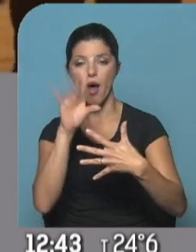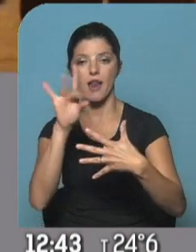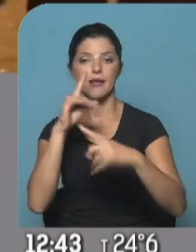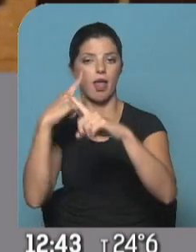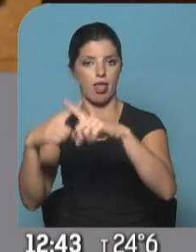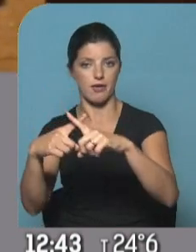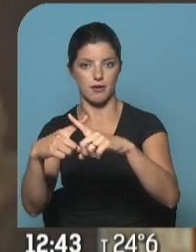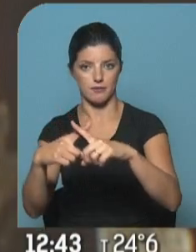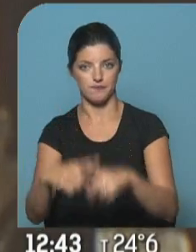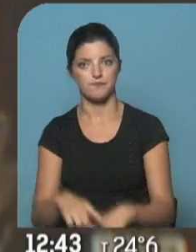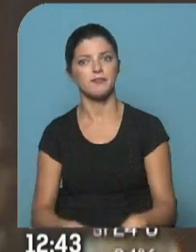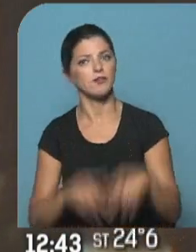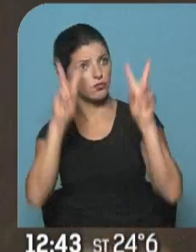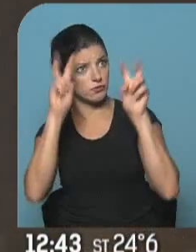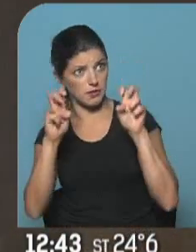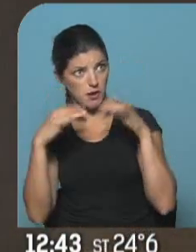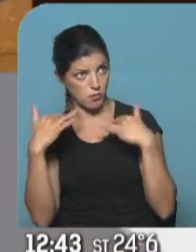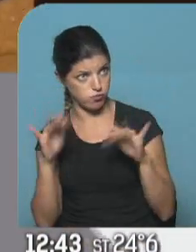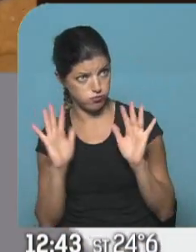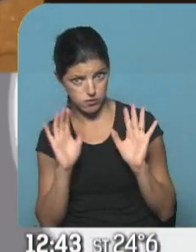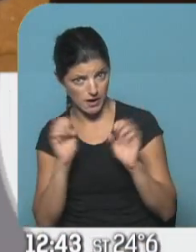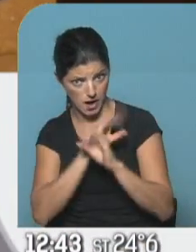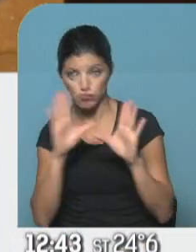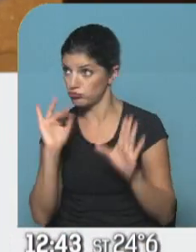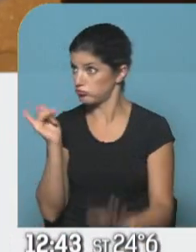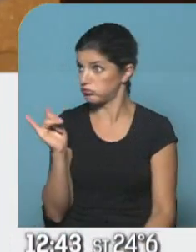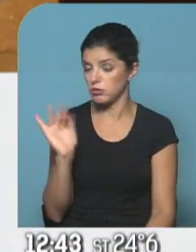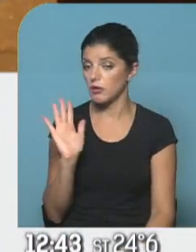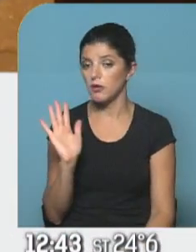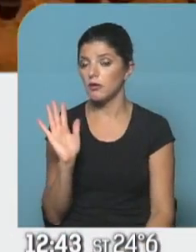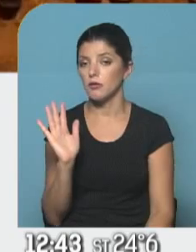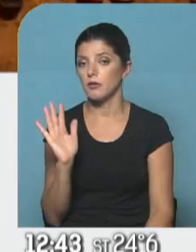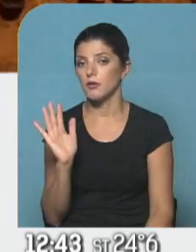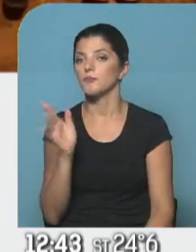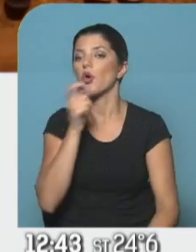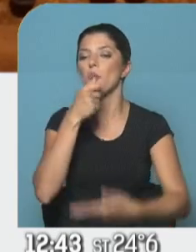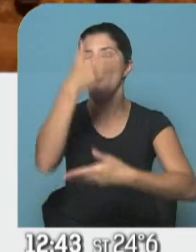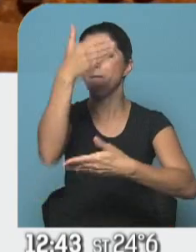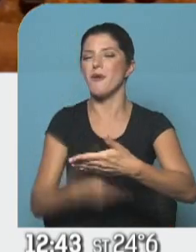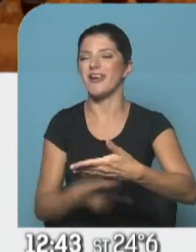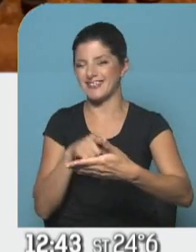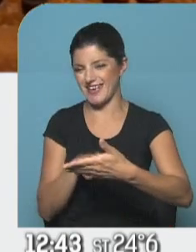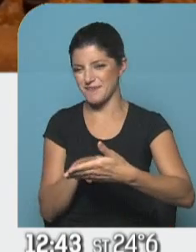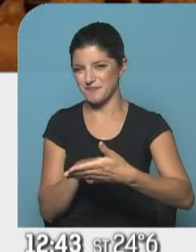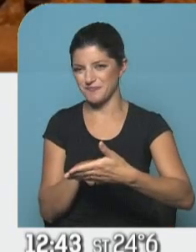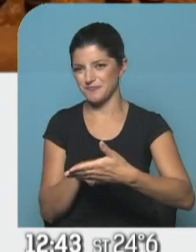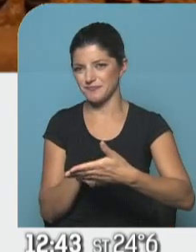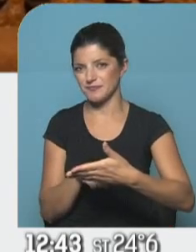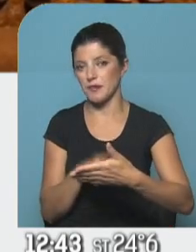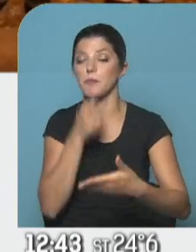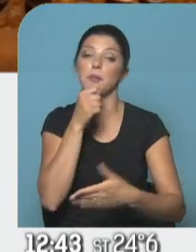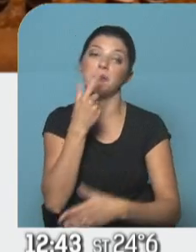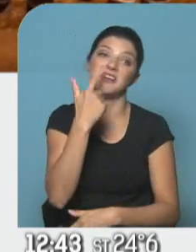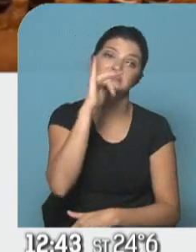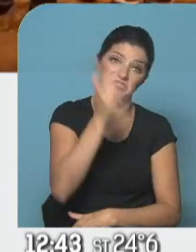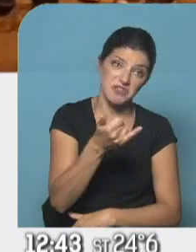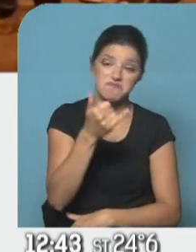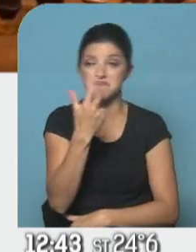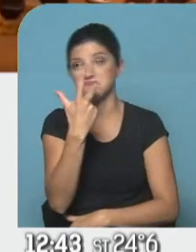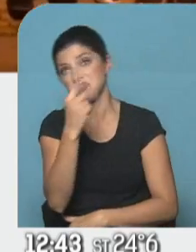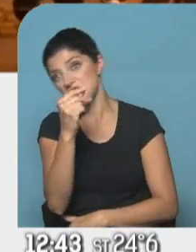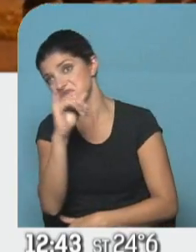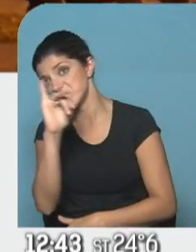disímiles, ¿no? ¿Cómo? Los temas son muy disímiles. Son muy disímiles los temas. Entonces, como la boleta también permite que a uno pongas que sí, a otro que pongas que no y a otro